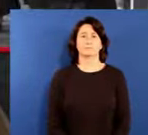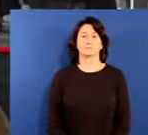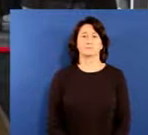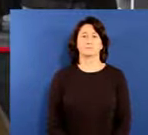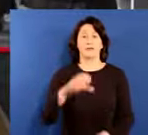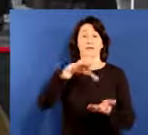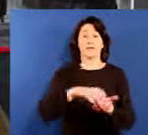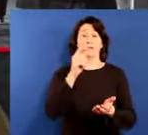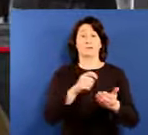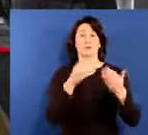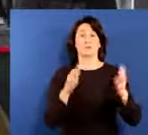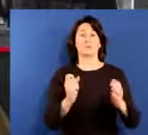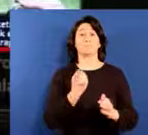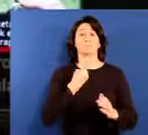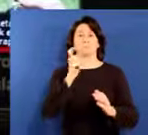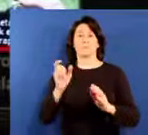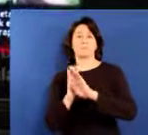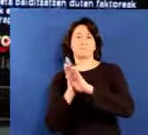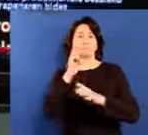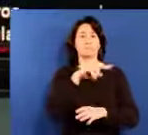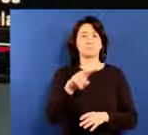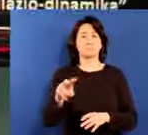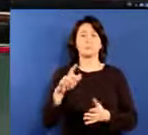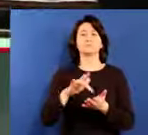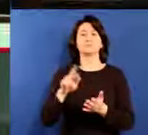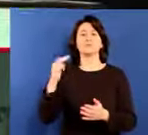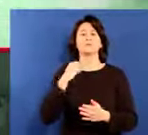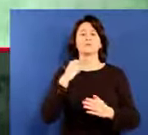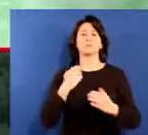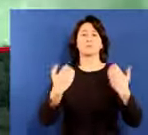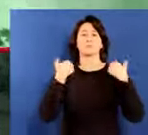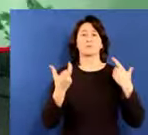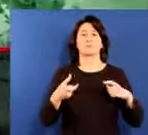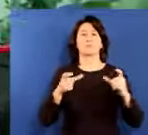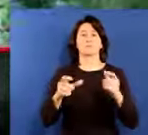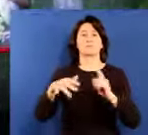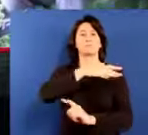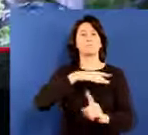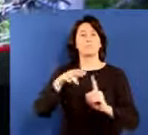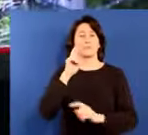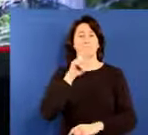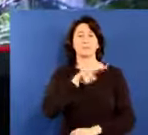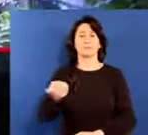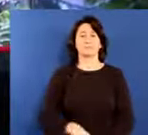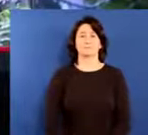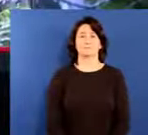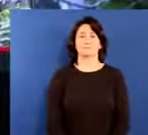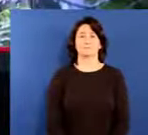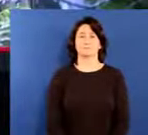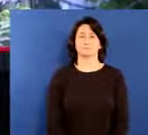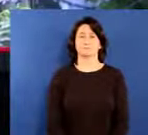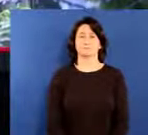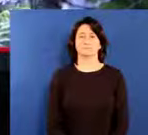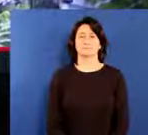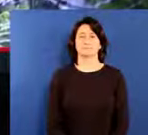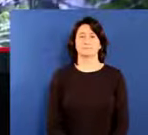Gernika. El centro abre también sus puertas para dar a conocer la labor realizada por el sector investigador y científico y mostrar a